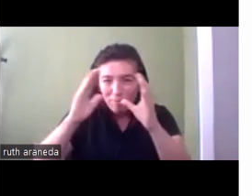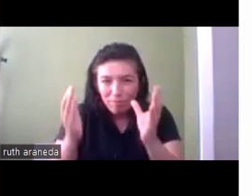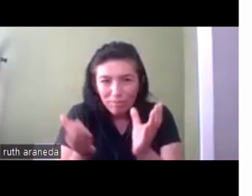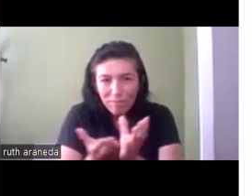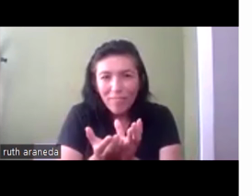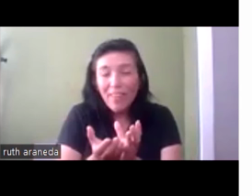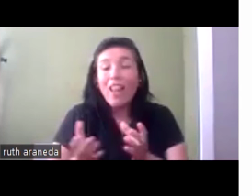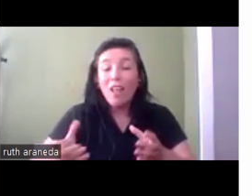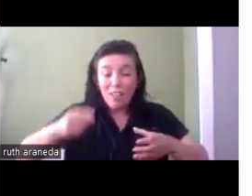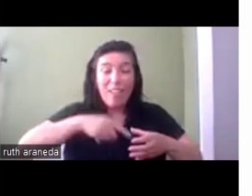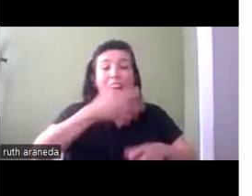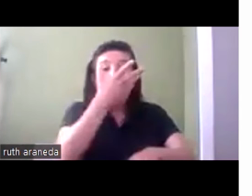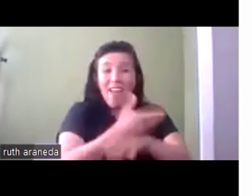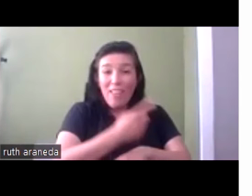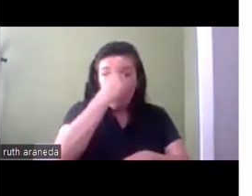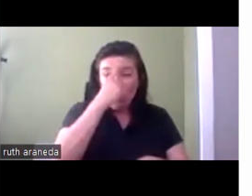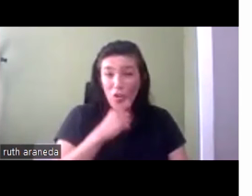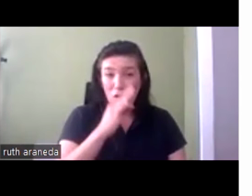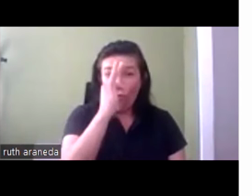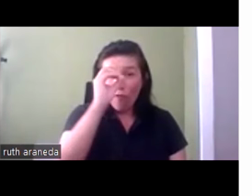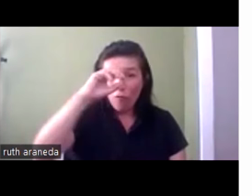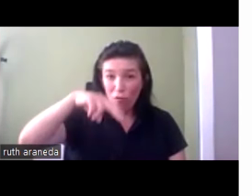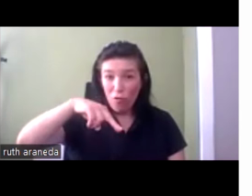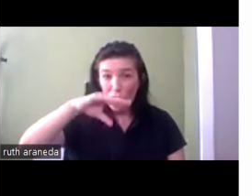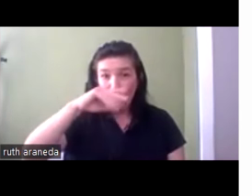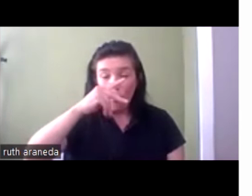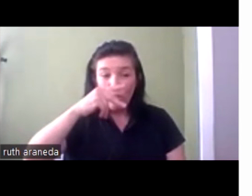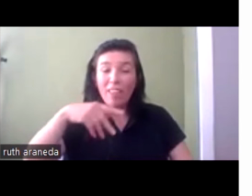la colección de Higuita del Museo Funk, conviene hacer